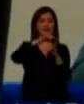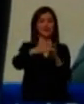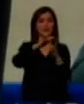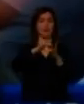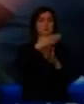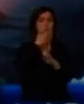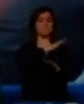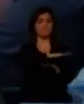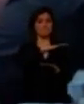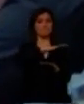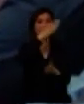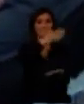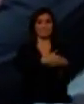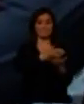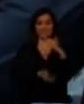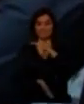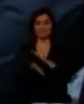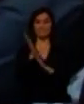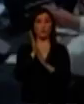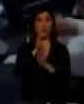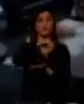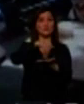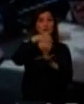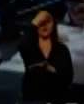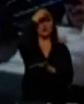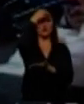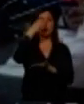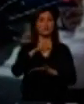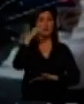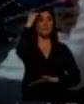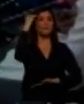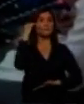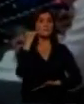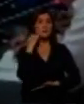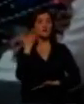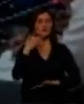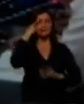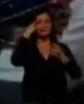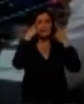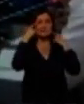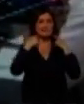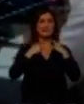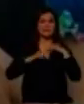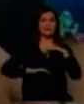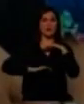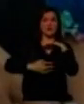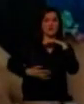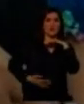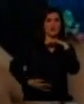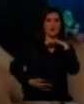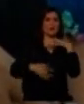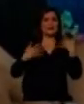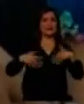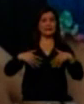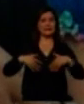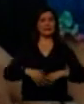casa a los chicos. En un centro educativo de la ciudad de Esmeraldas resultó herida una menor, la que además está embarazada. Hay una